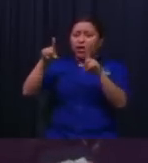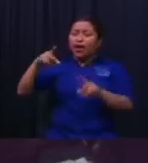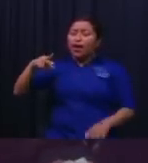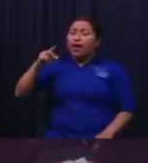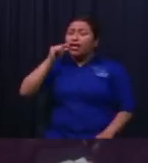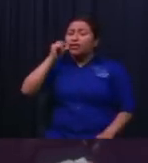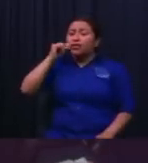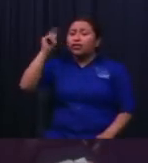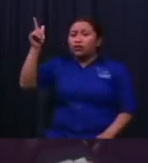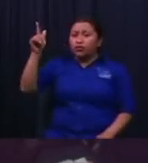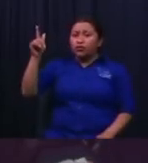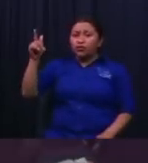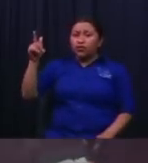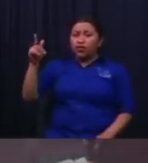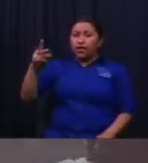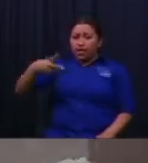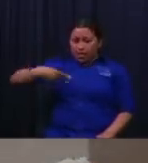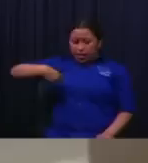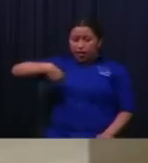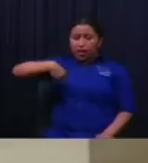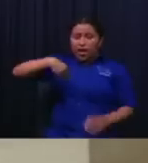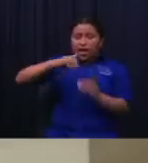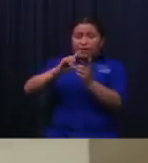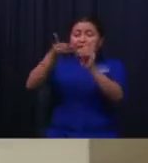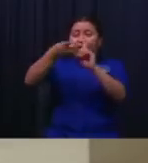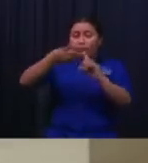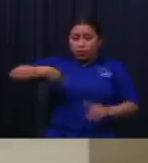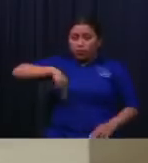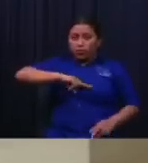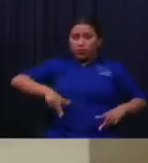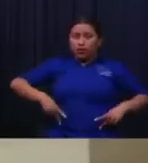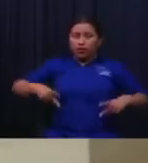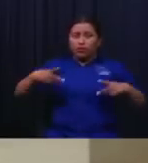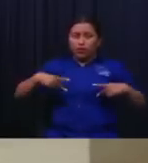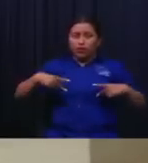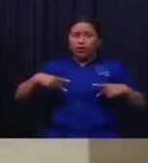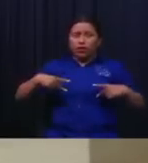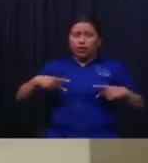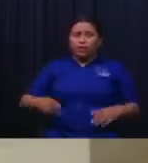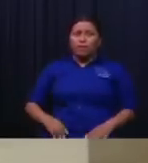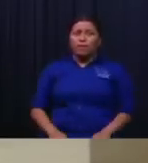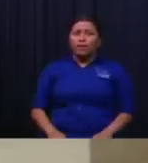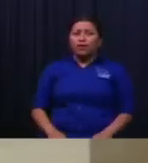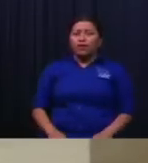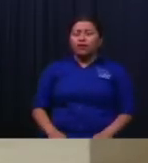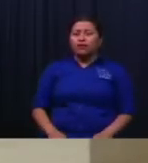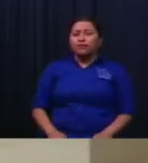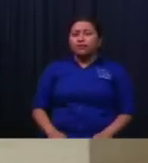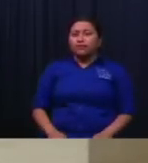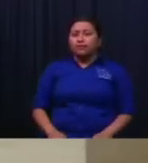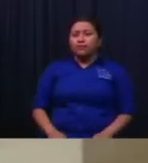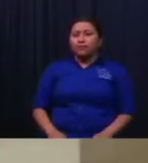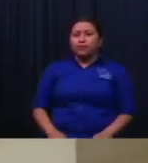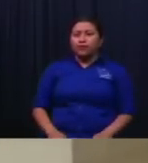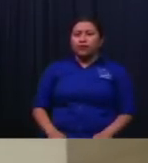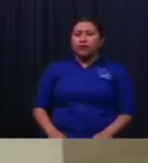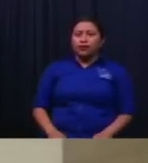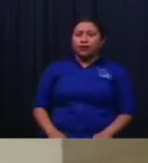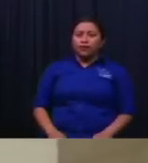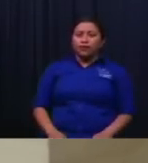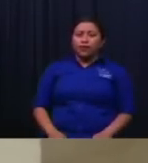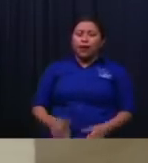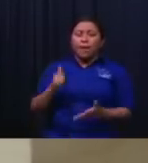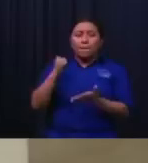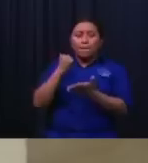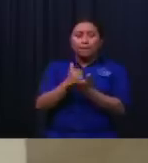ya en medio de nosotros, hermano. Y nosotros le vamos a dar el lugar que se merece el Señor en nuestra vida. Amén.